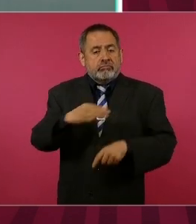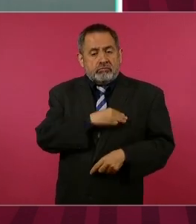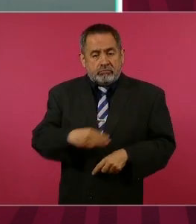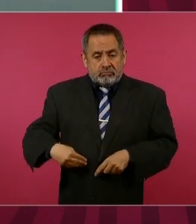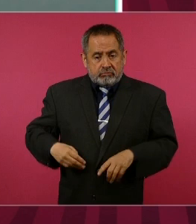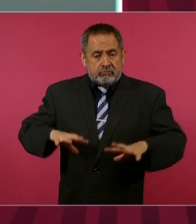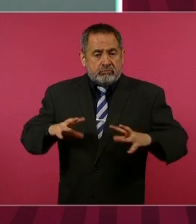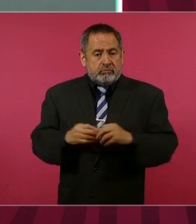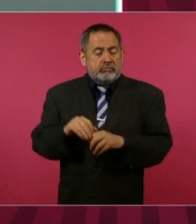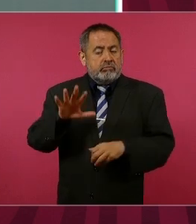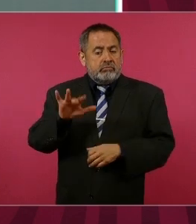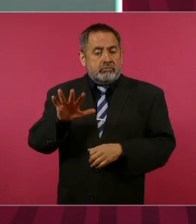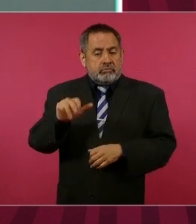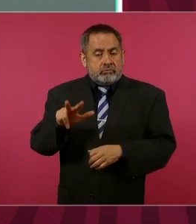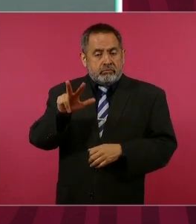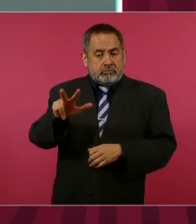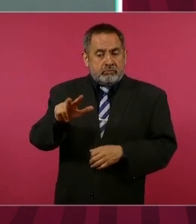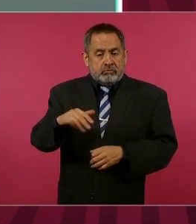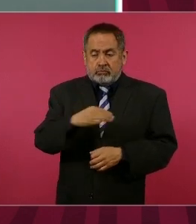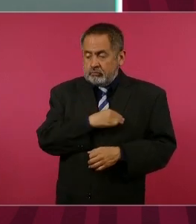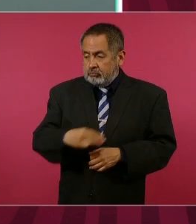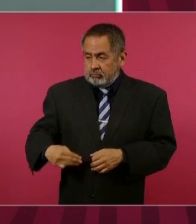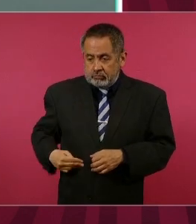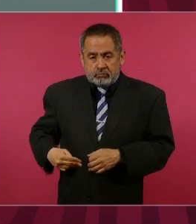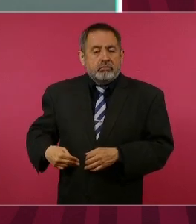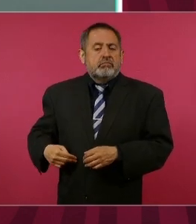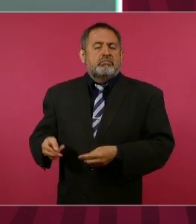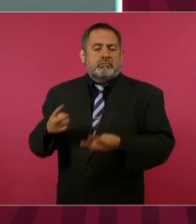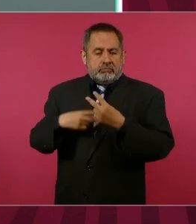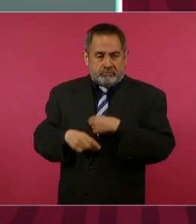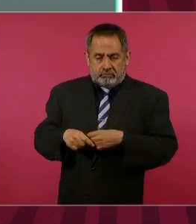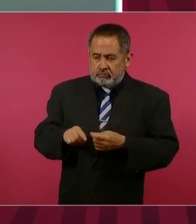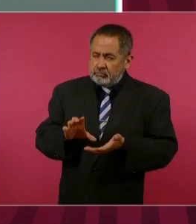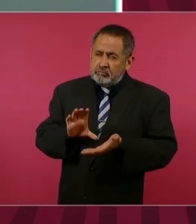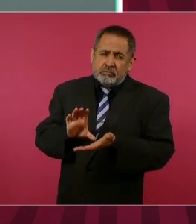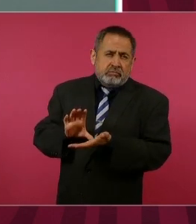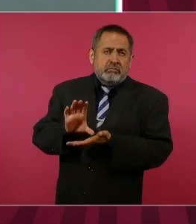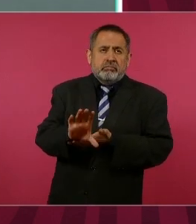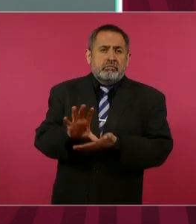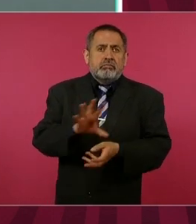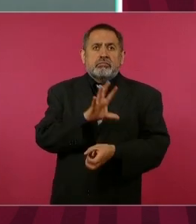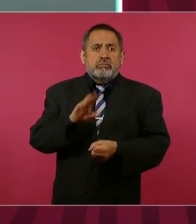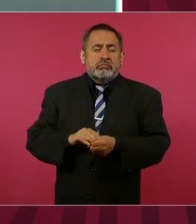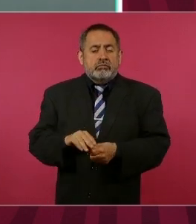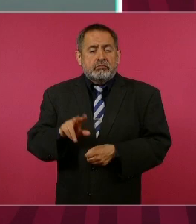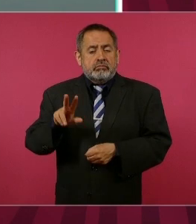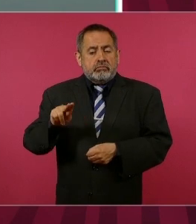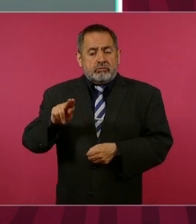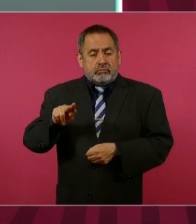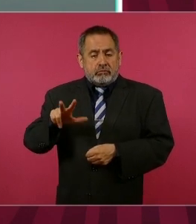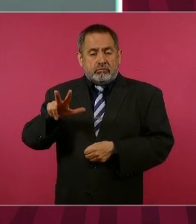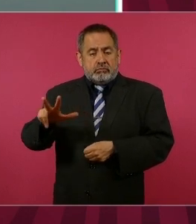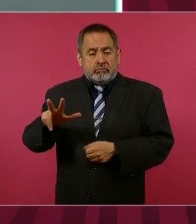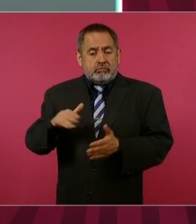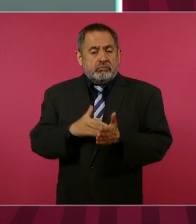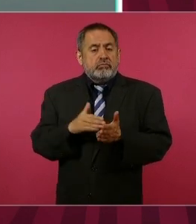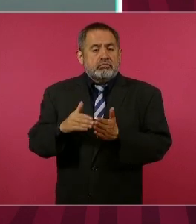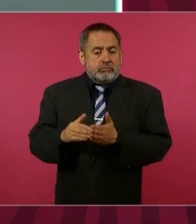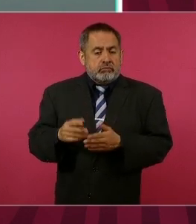de 58 municipios, y se destinará una inversión de